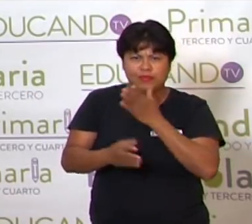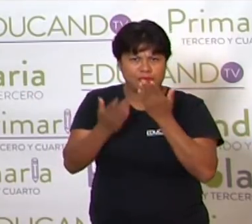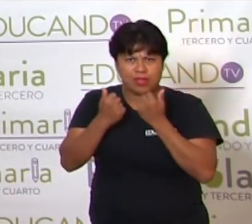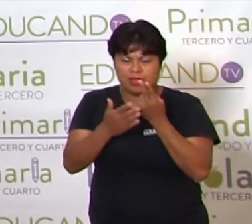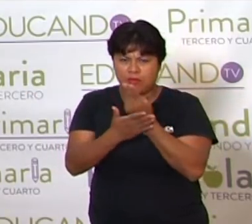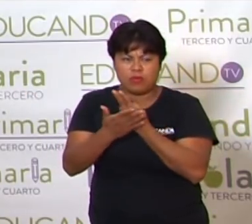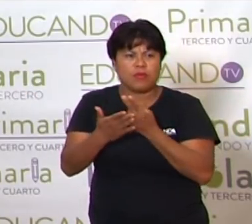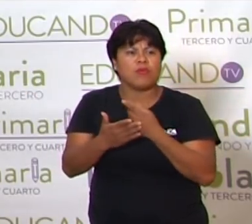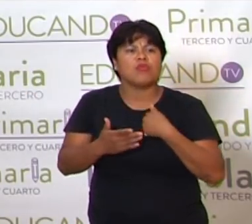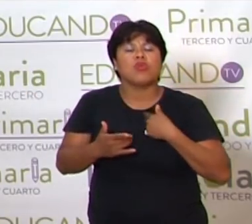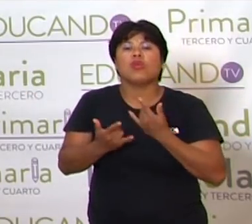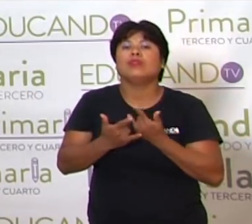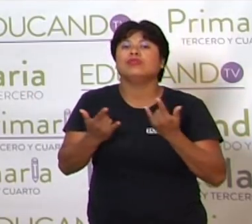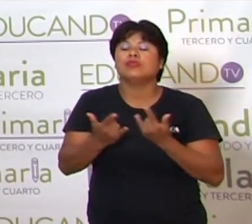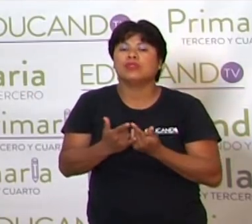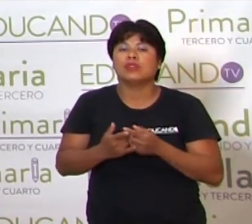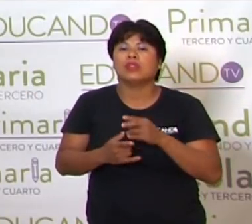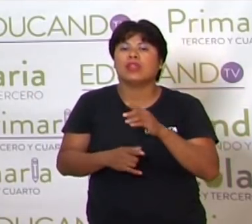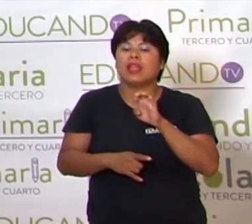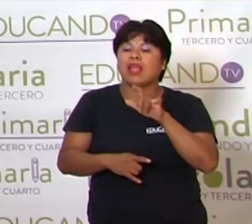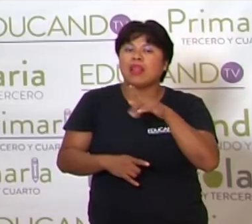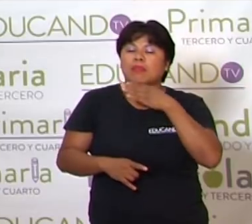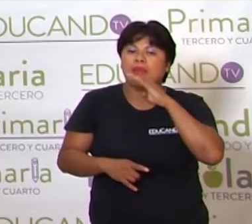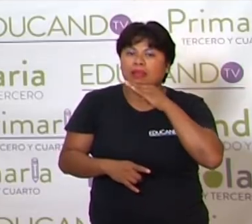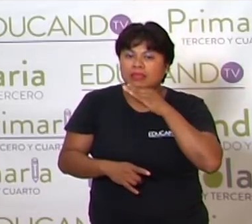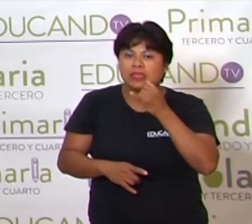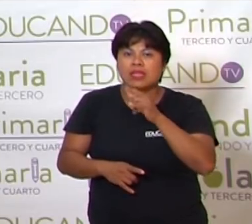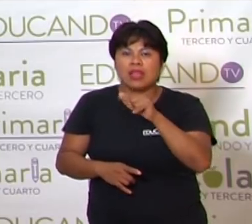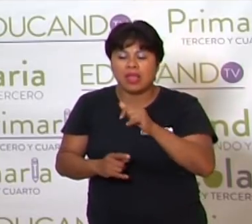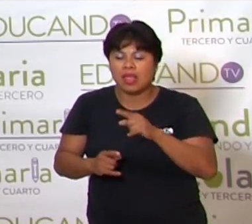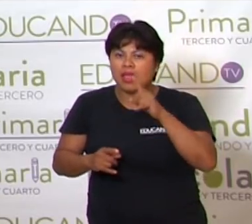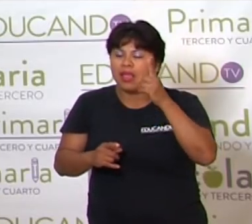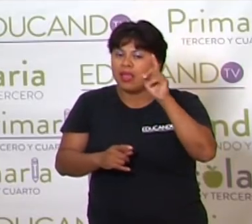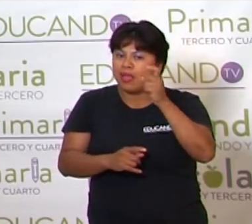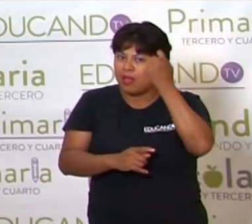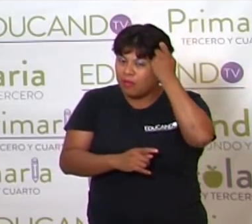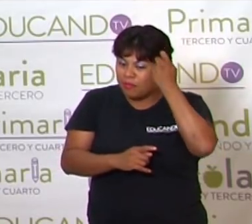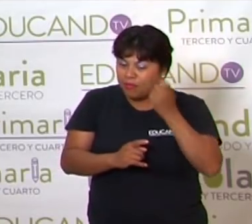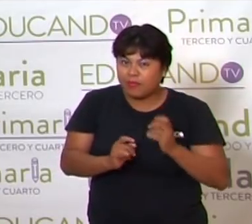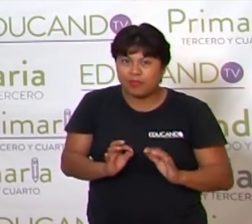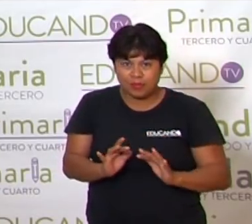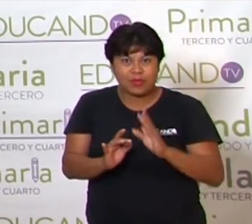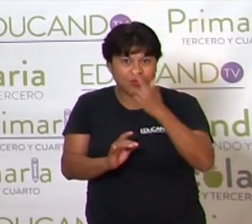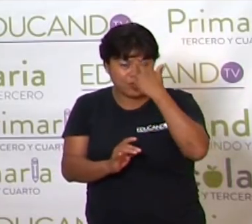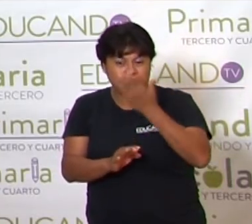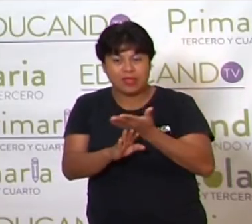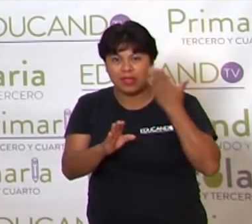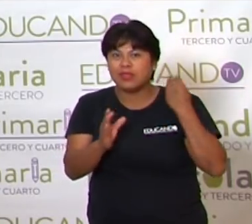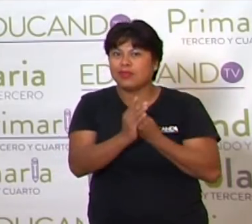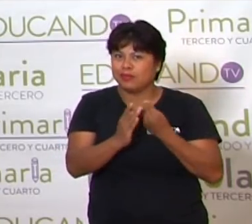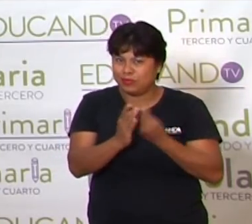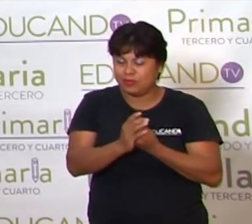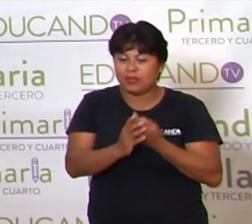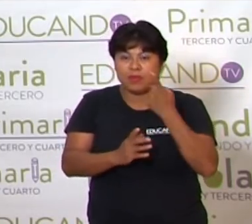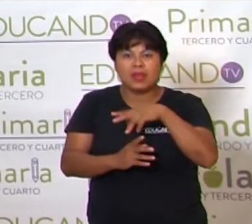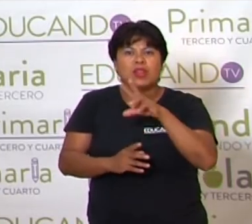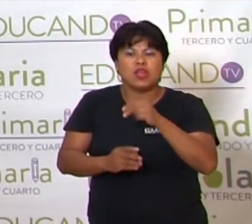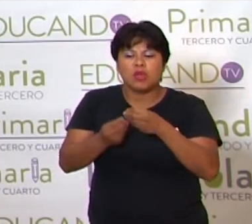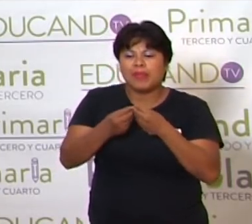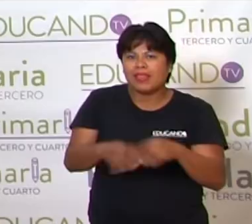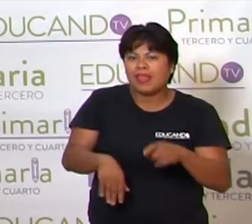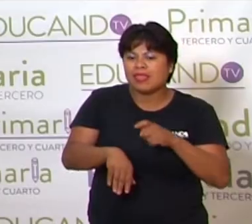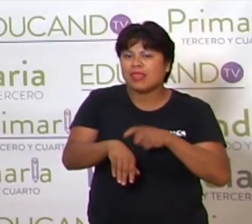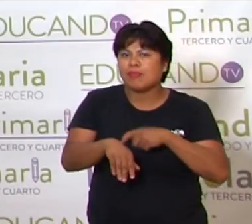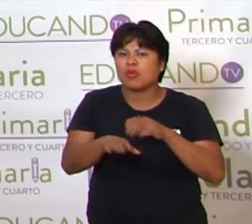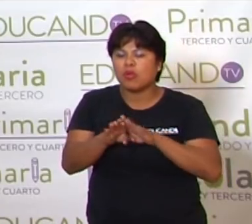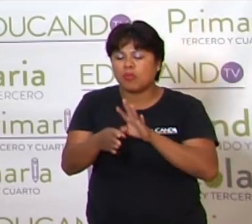Yo elegí la historia de El Maíz y la Riera que les leí en la sesión anterior. Para no perder tiempo